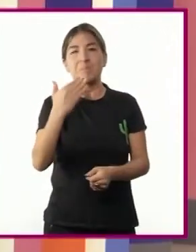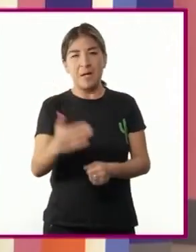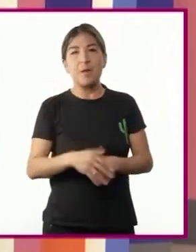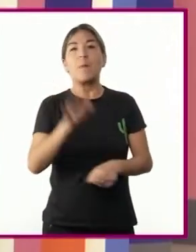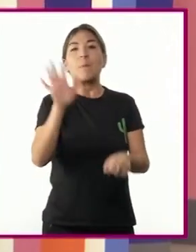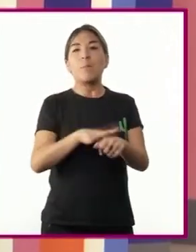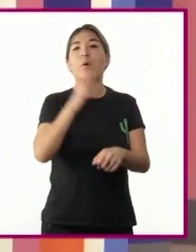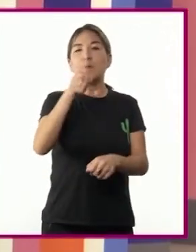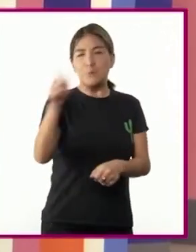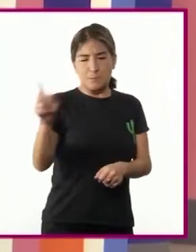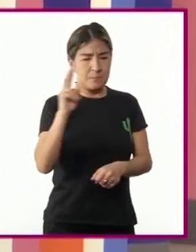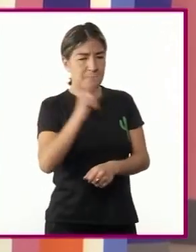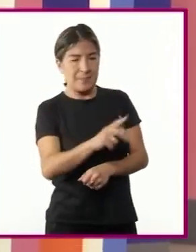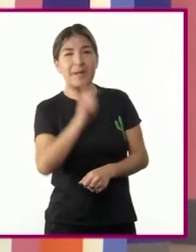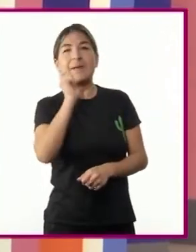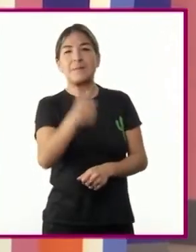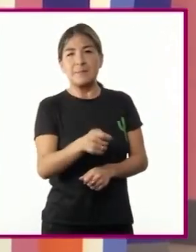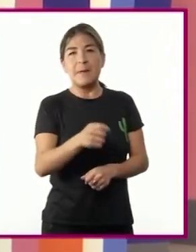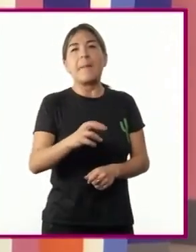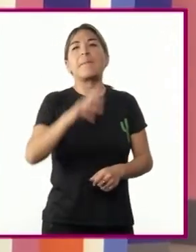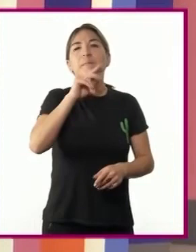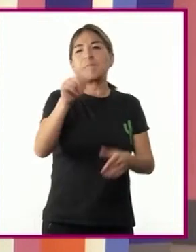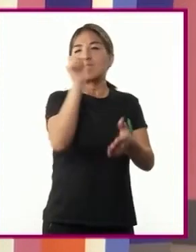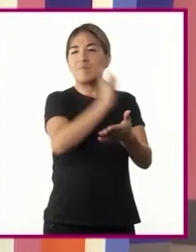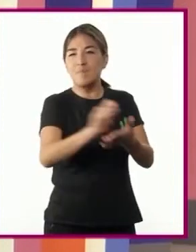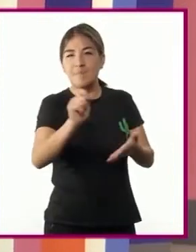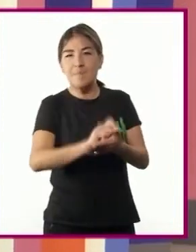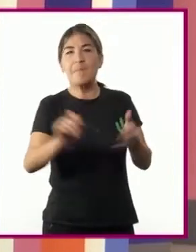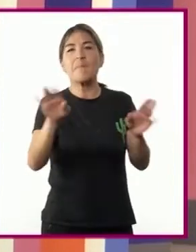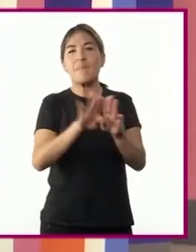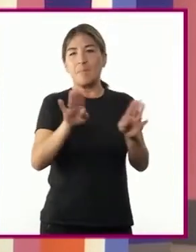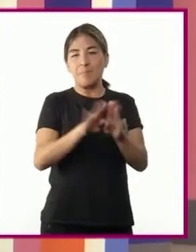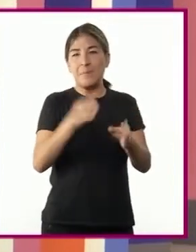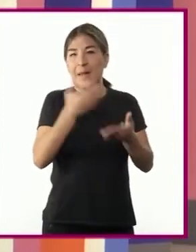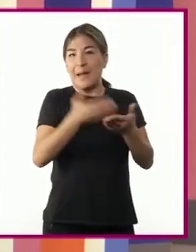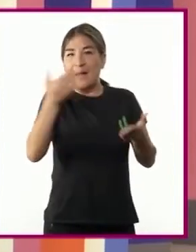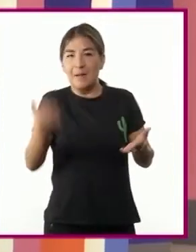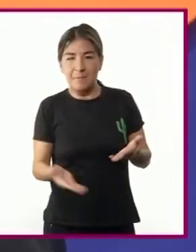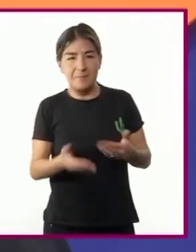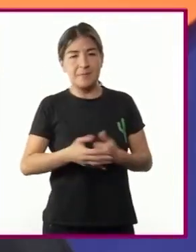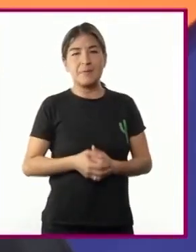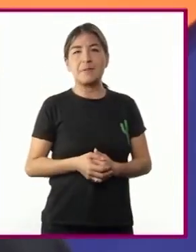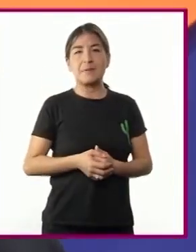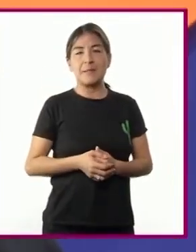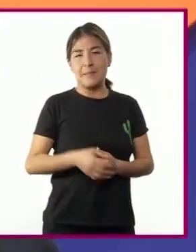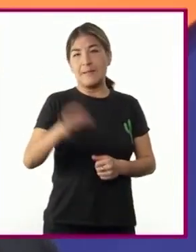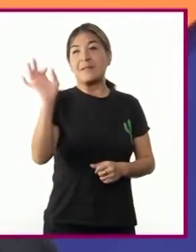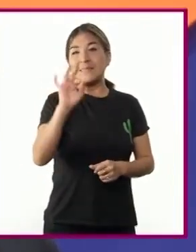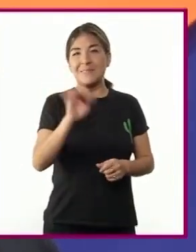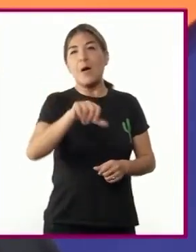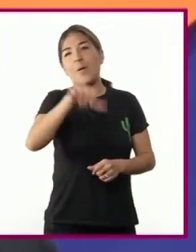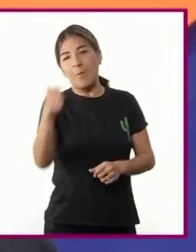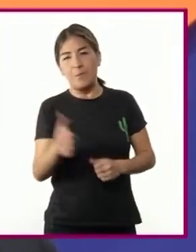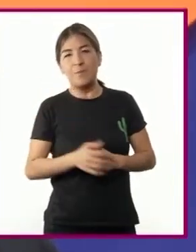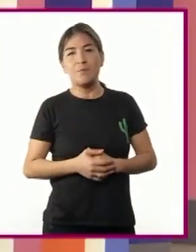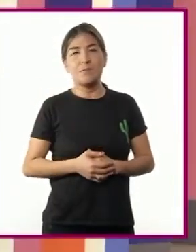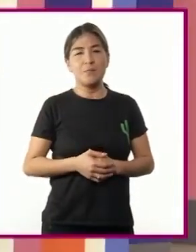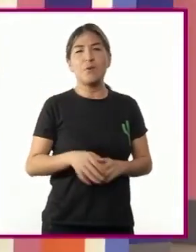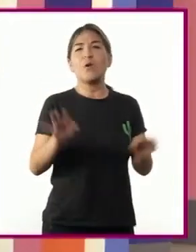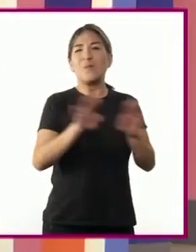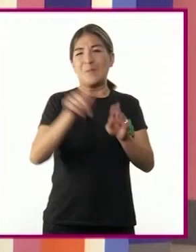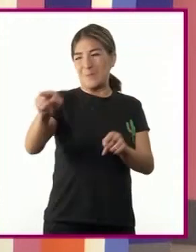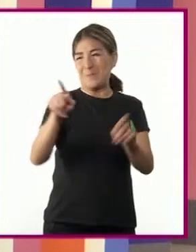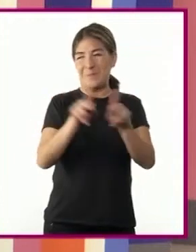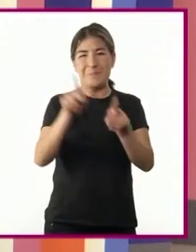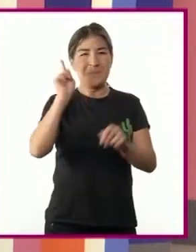eso consideraste que era mejor redactar los verbos en presente. En cambio, la forma como lo escribió